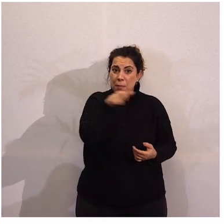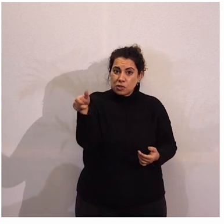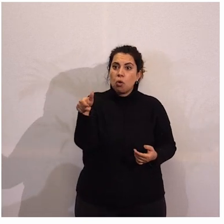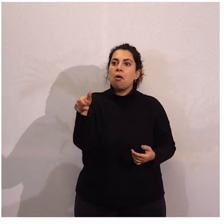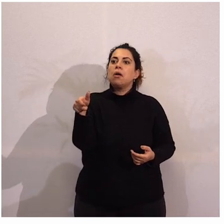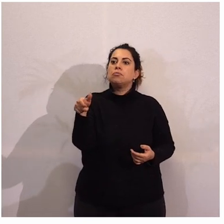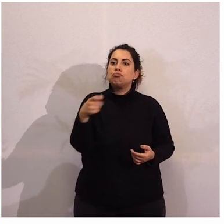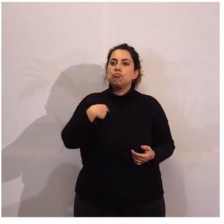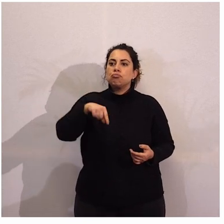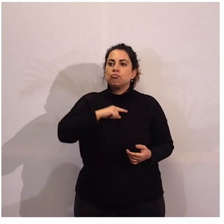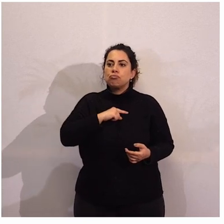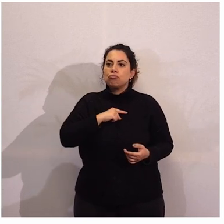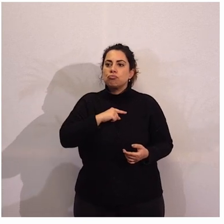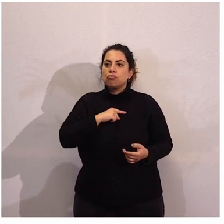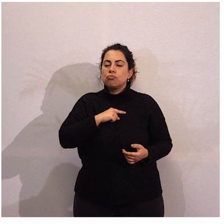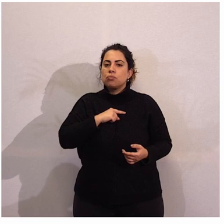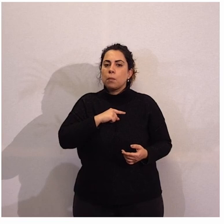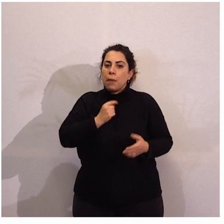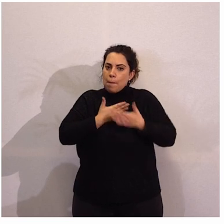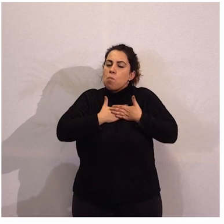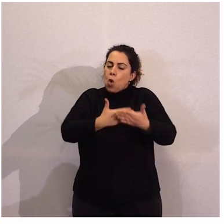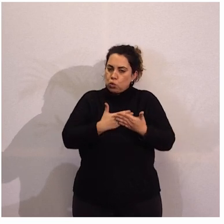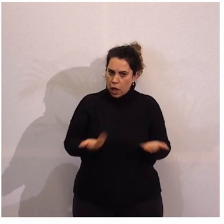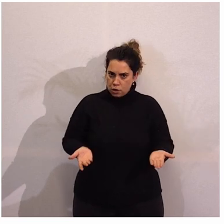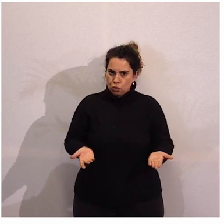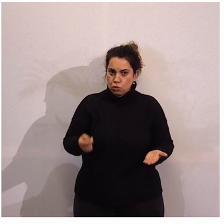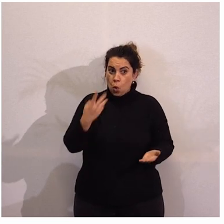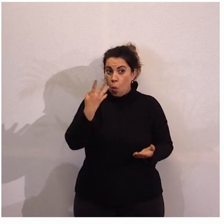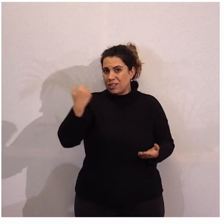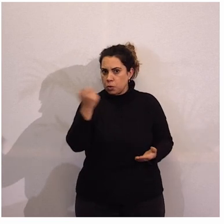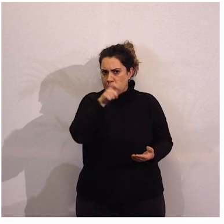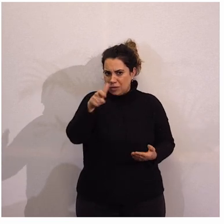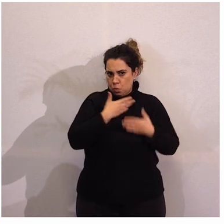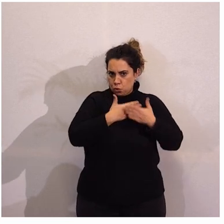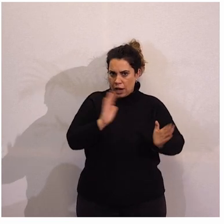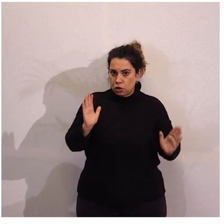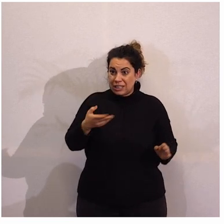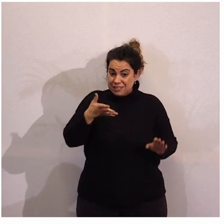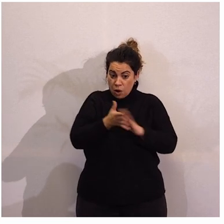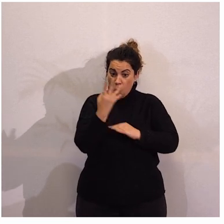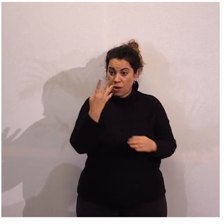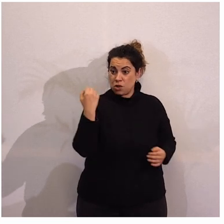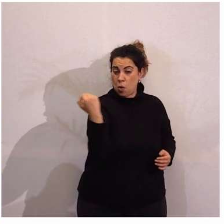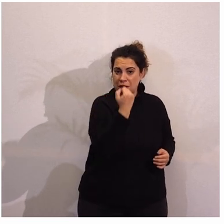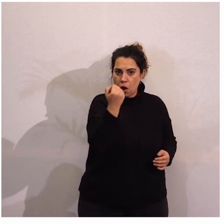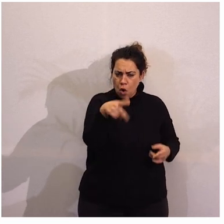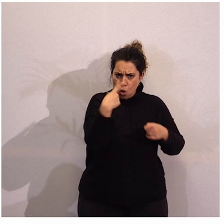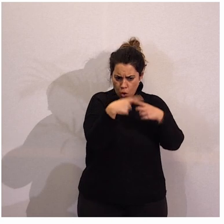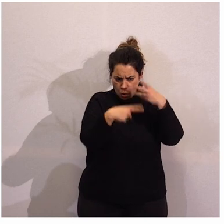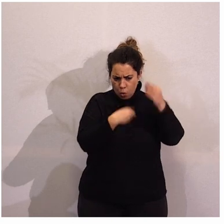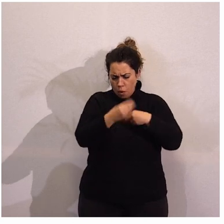o que estamos haciendo o que estáis haciendo voluntariado. Claro, estos 4 millones hacen muchas